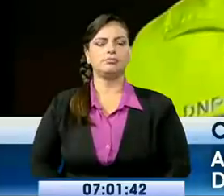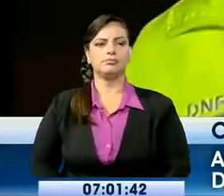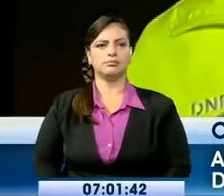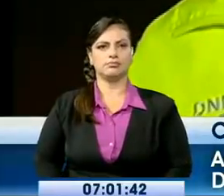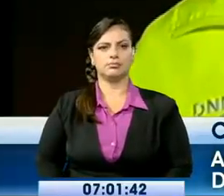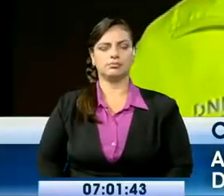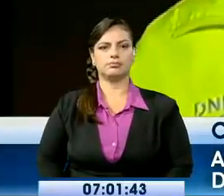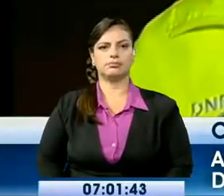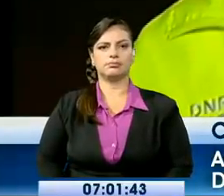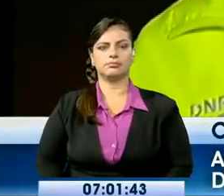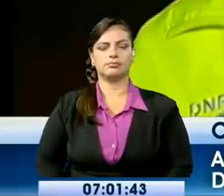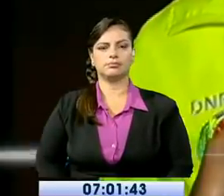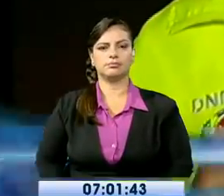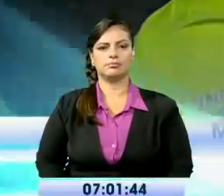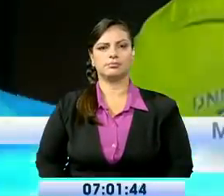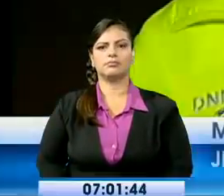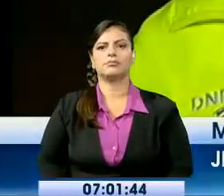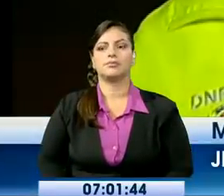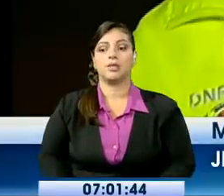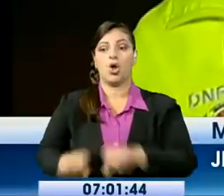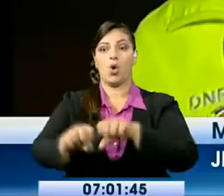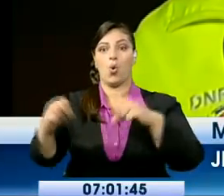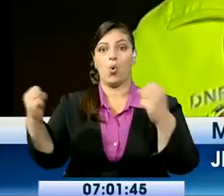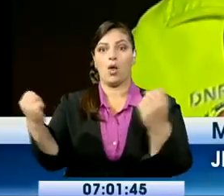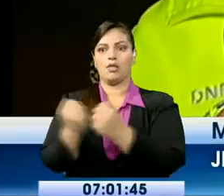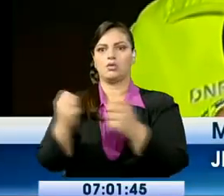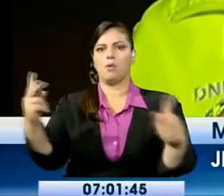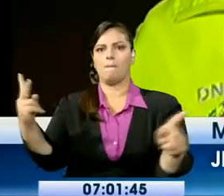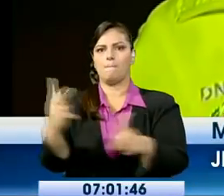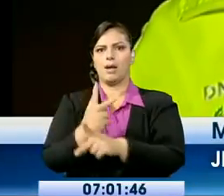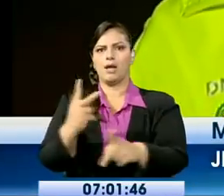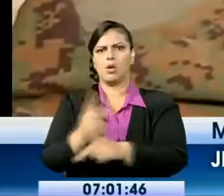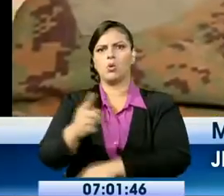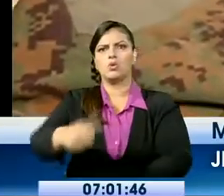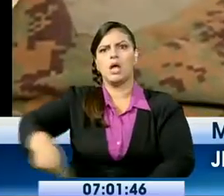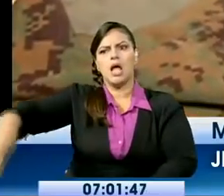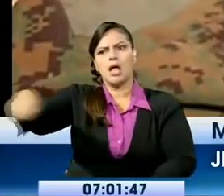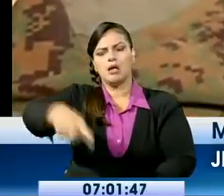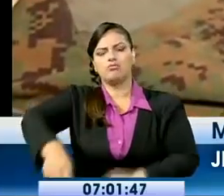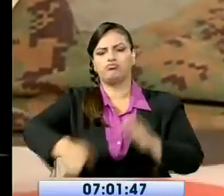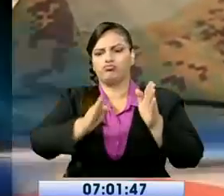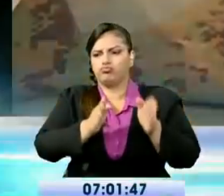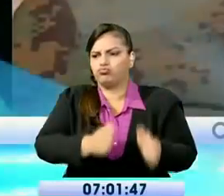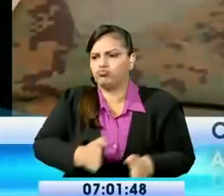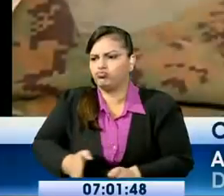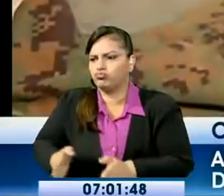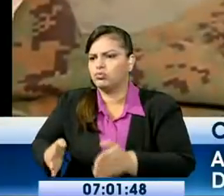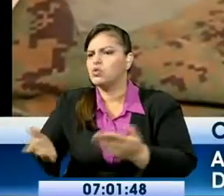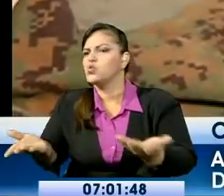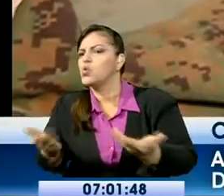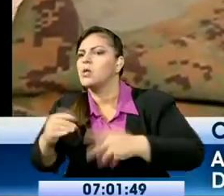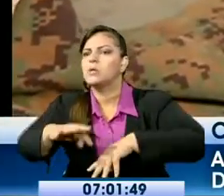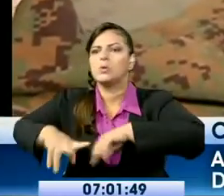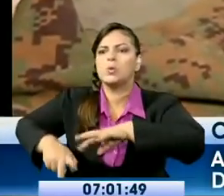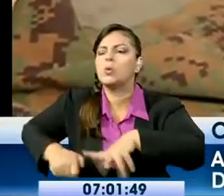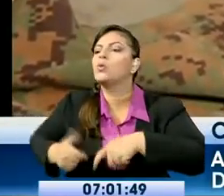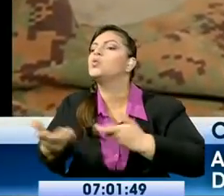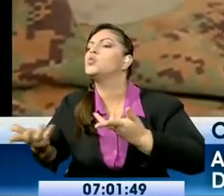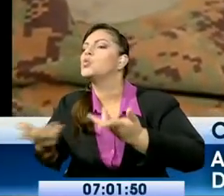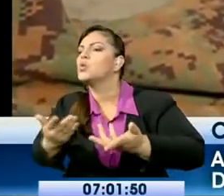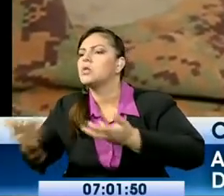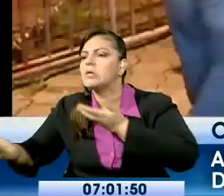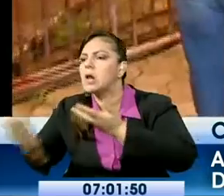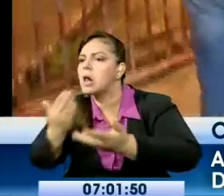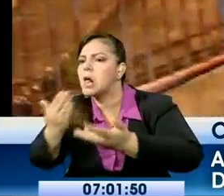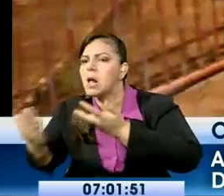La organización se reunía para cometer sus diferentes ilícitos en diferentes sectores, tanto de la provincia